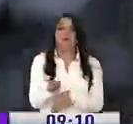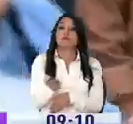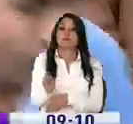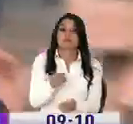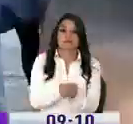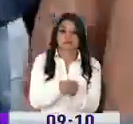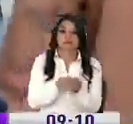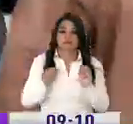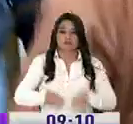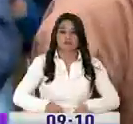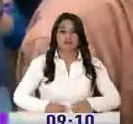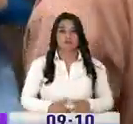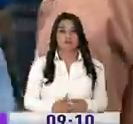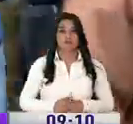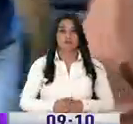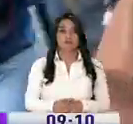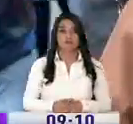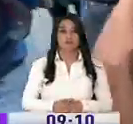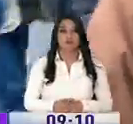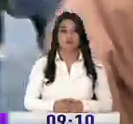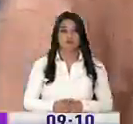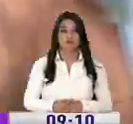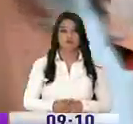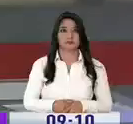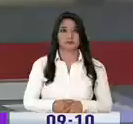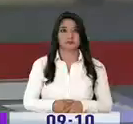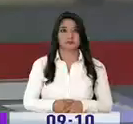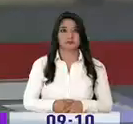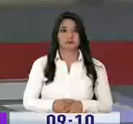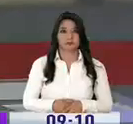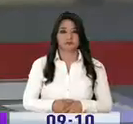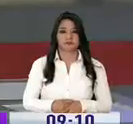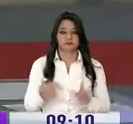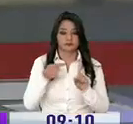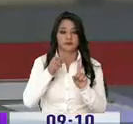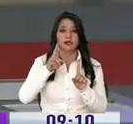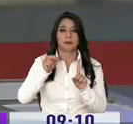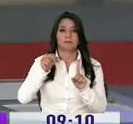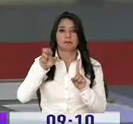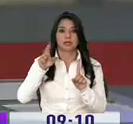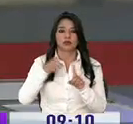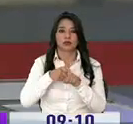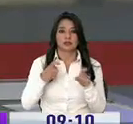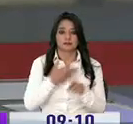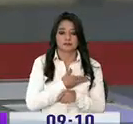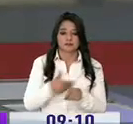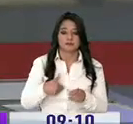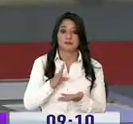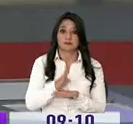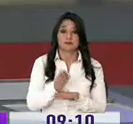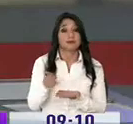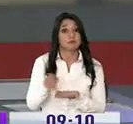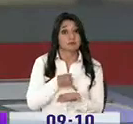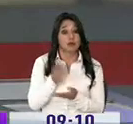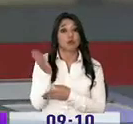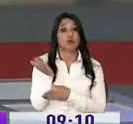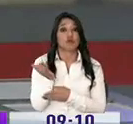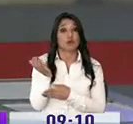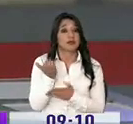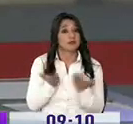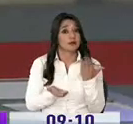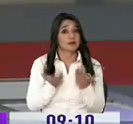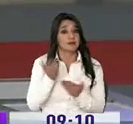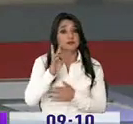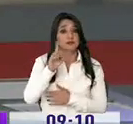contribución, informó Héctor Romero. Romero González, expresidente del IES, podría cobrar su pensión que asciende